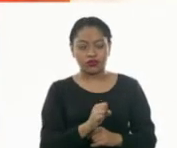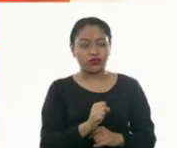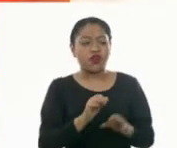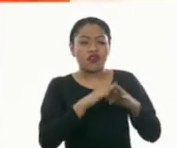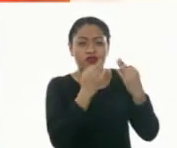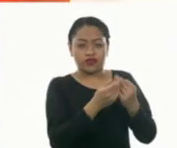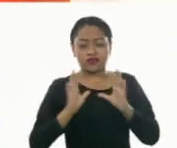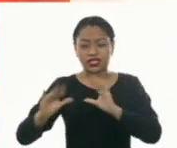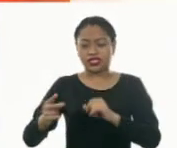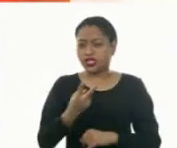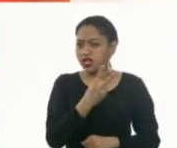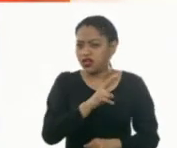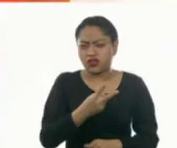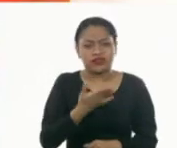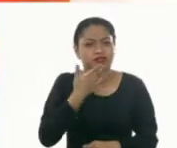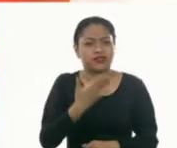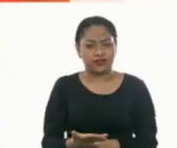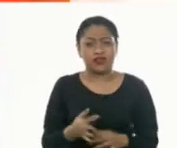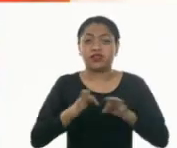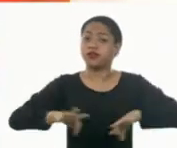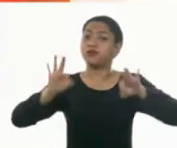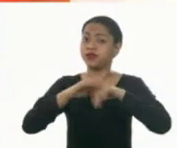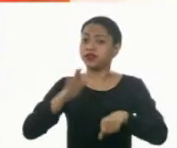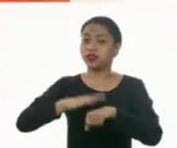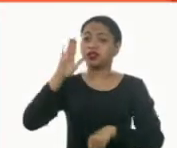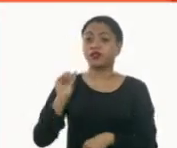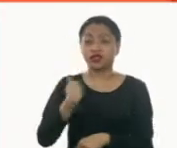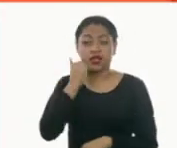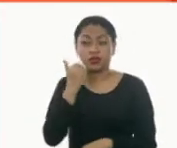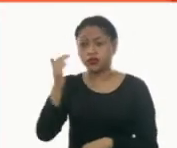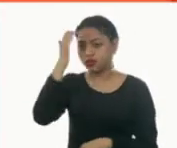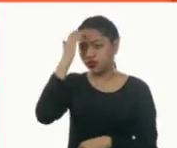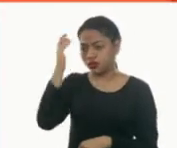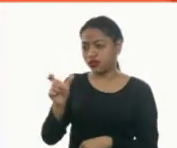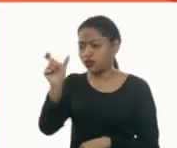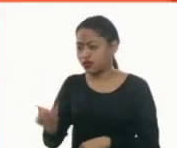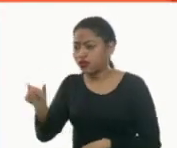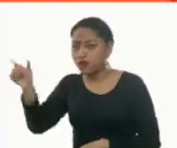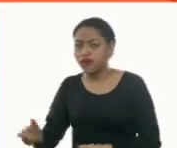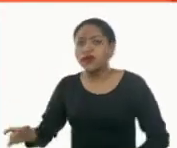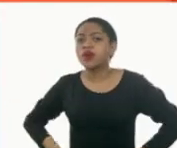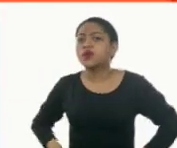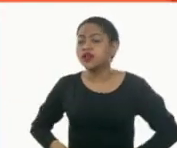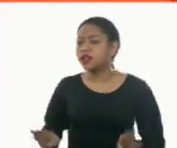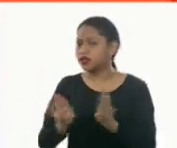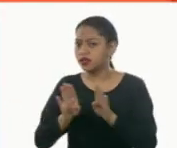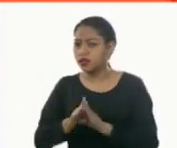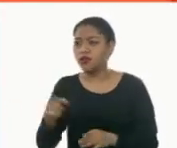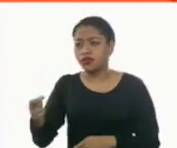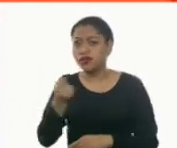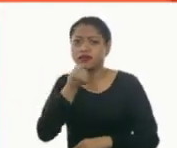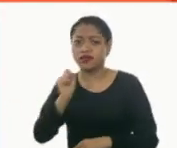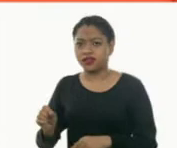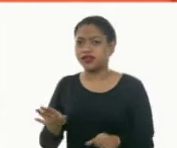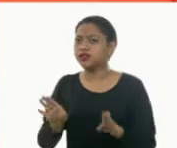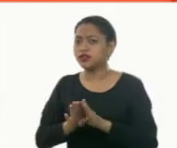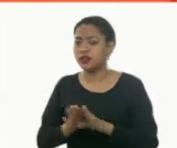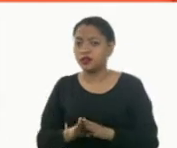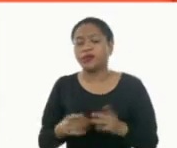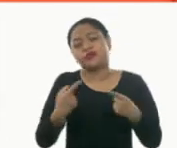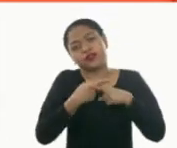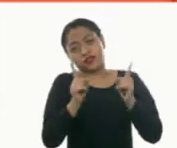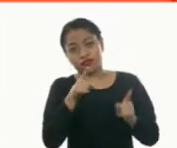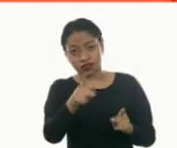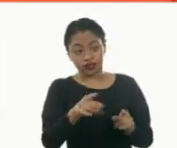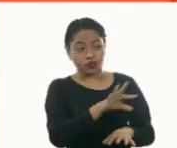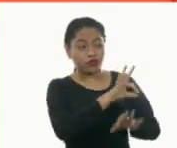lo más importante? Conocer las habilidades de nuestros alumnos y conocer el método. Porque si tú no conoces el método, no lo